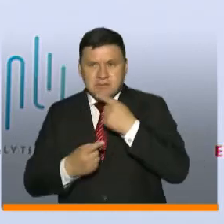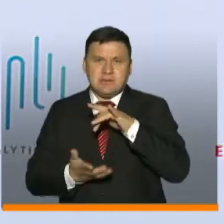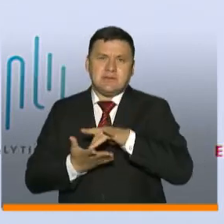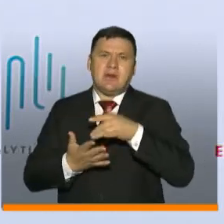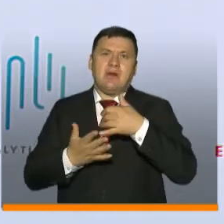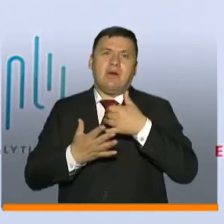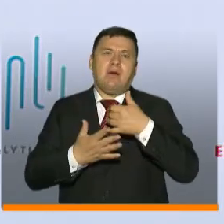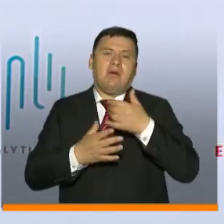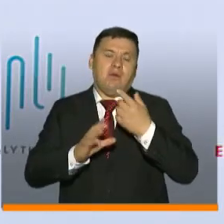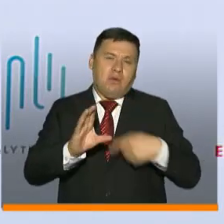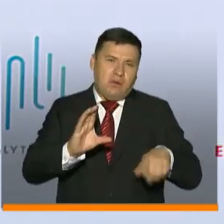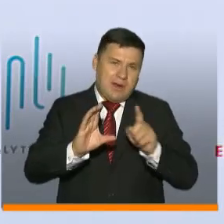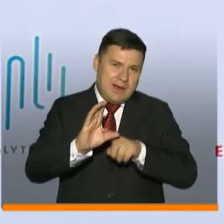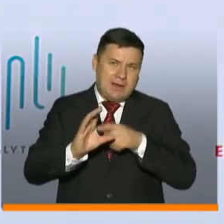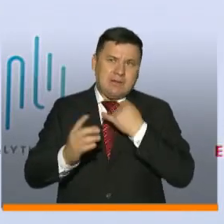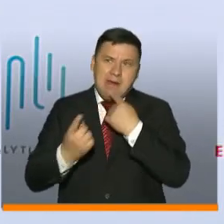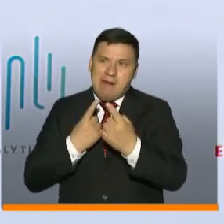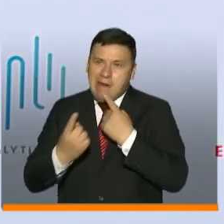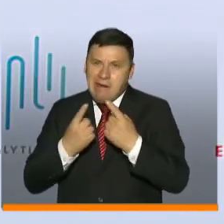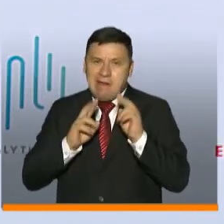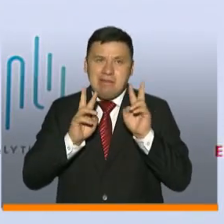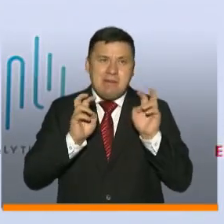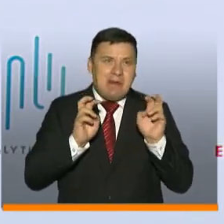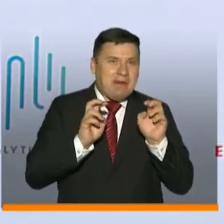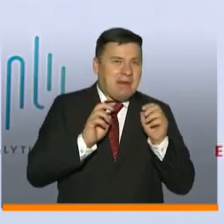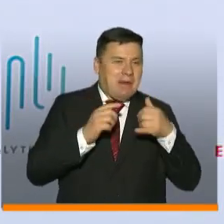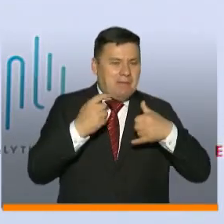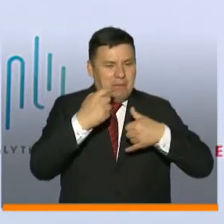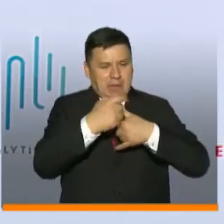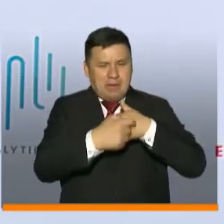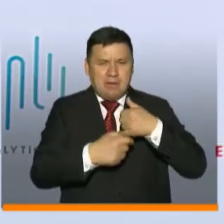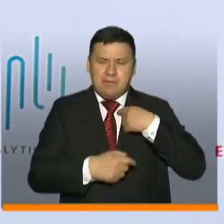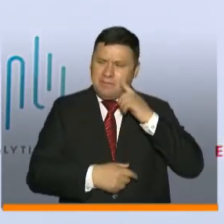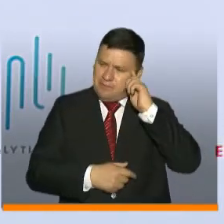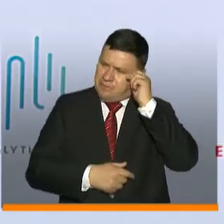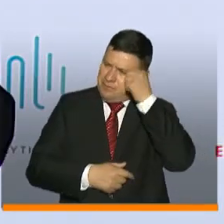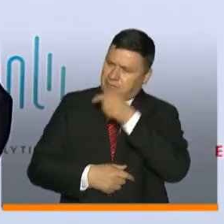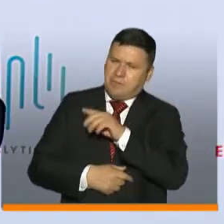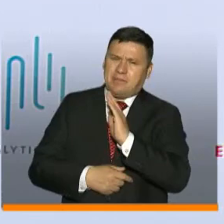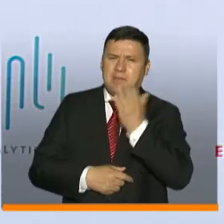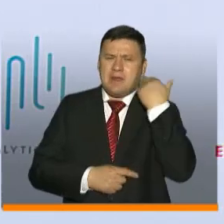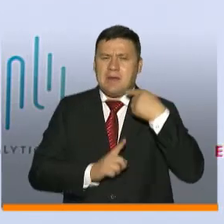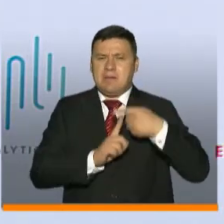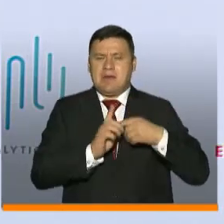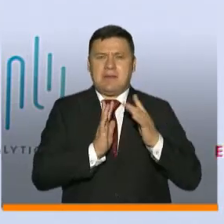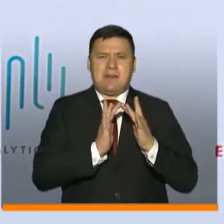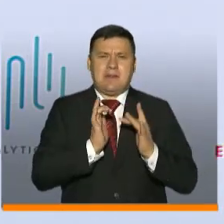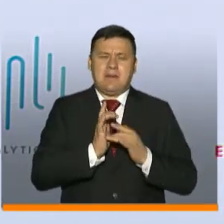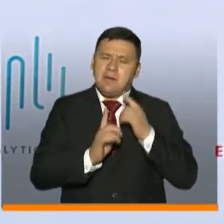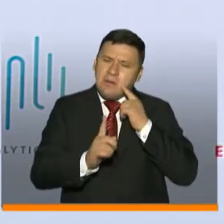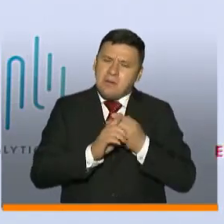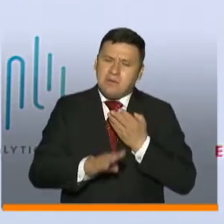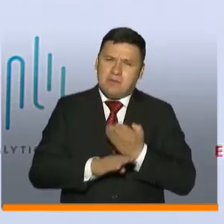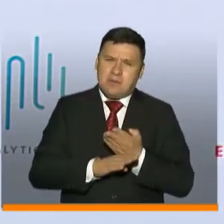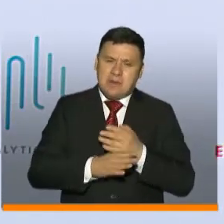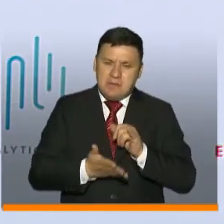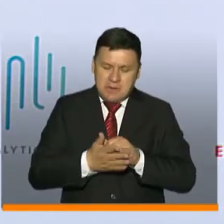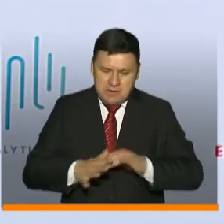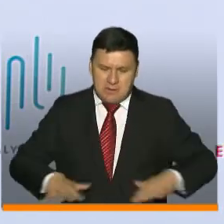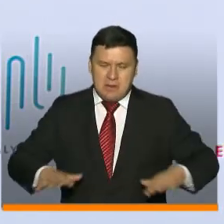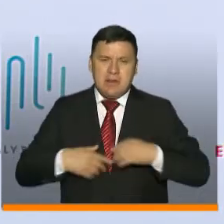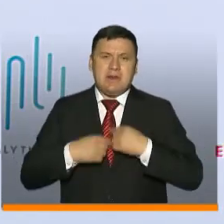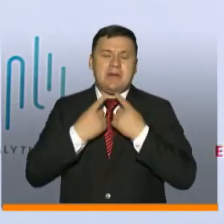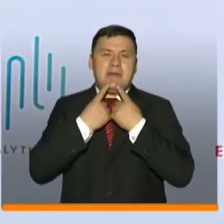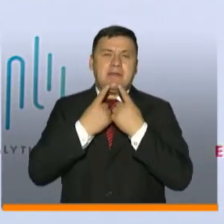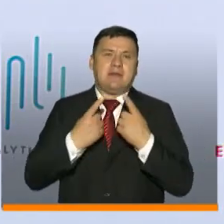de la Guajira, y que de alguna manera demuestra, recuerdo por allá en el mes de abril, un propósito que en este mismo lugar